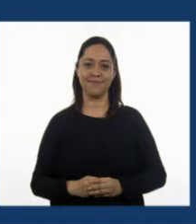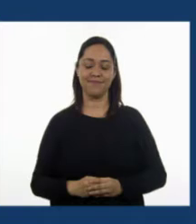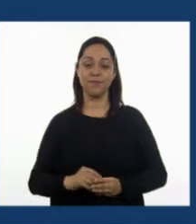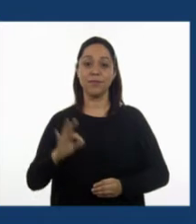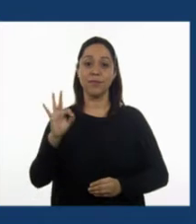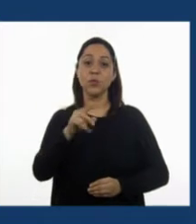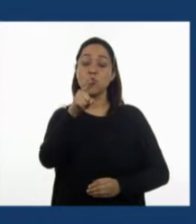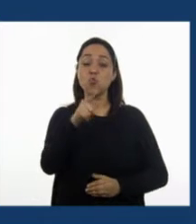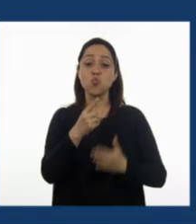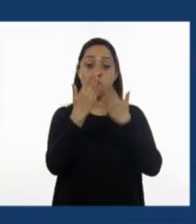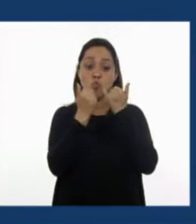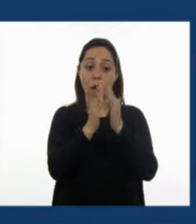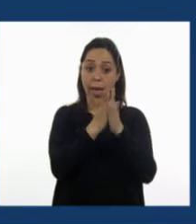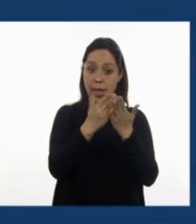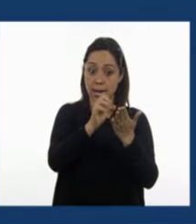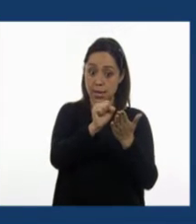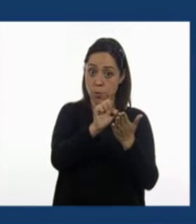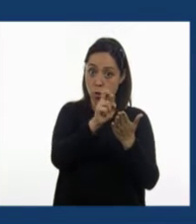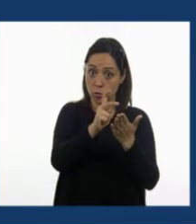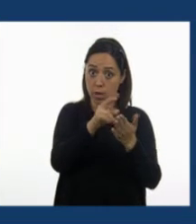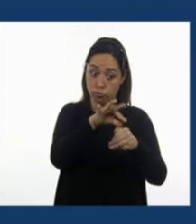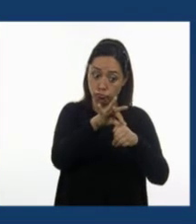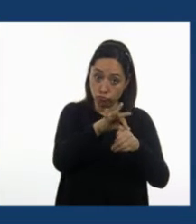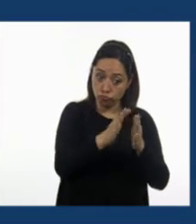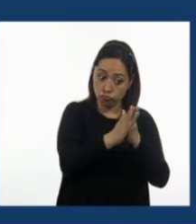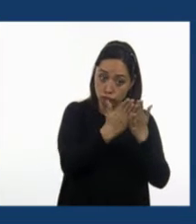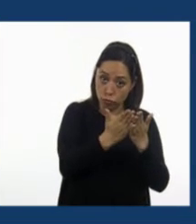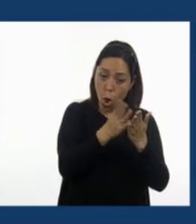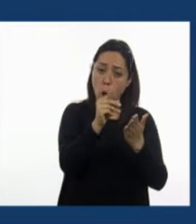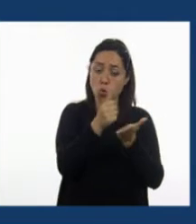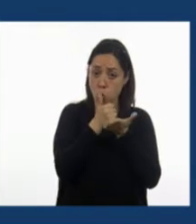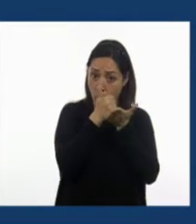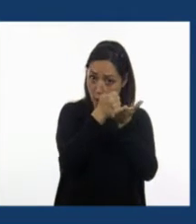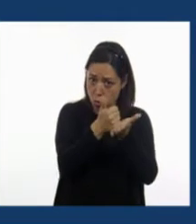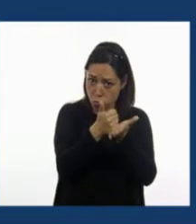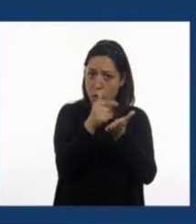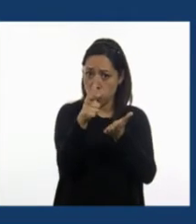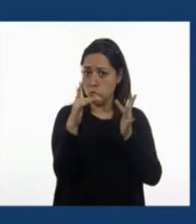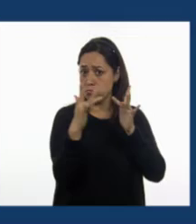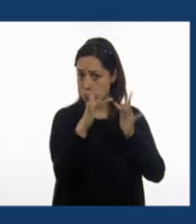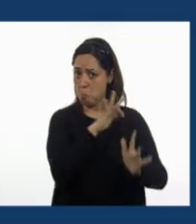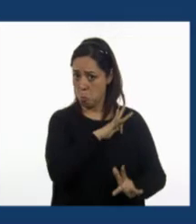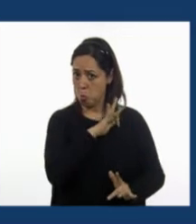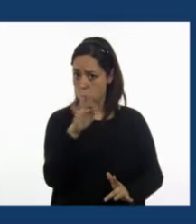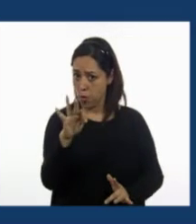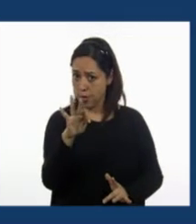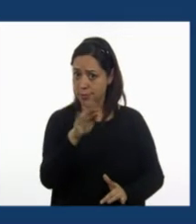Si no tienes el libro de texto o necesitas ayuda para responder las preguntas, contáctanos.